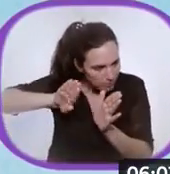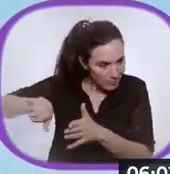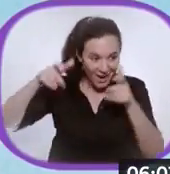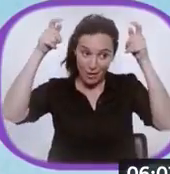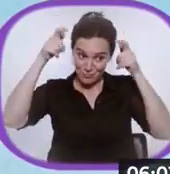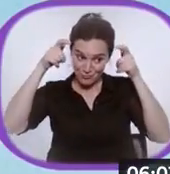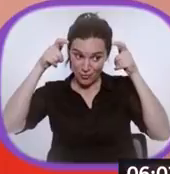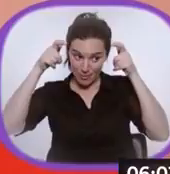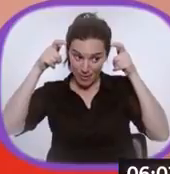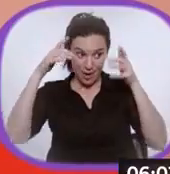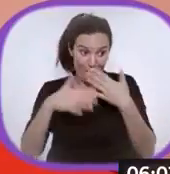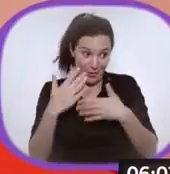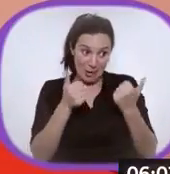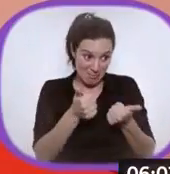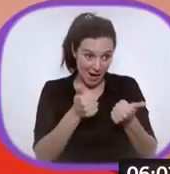Resultó ser muy buena.